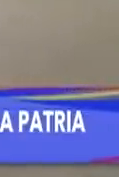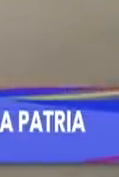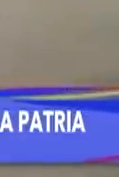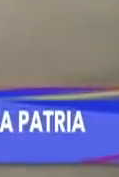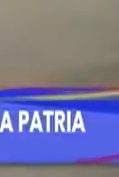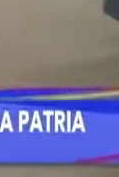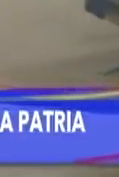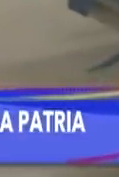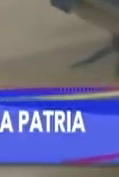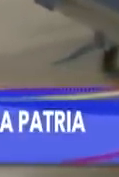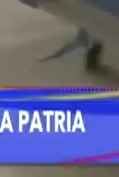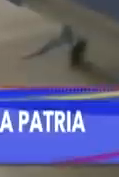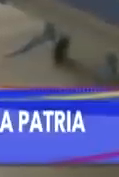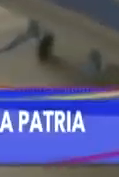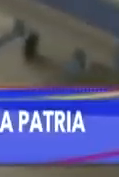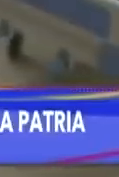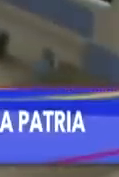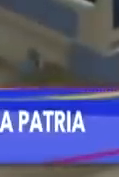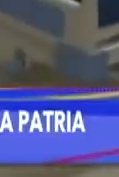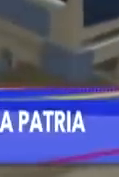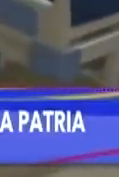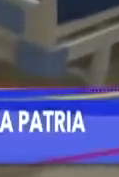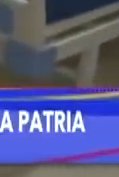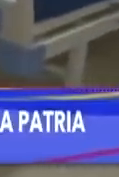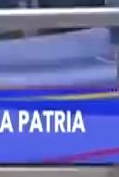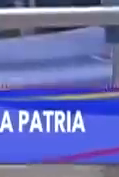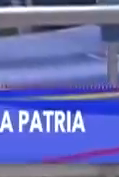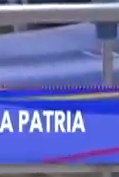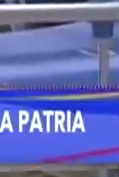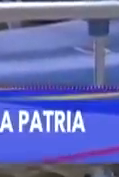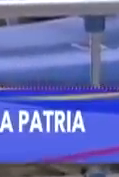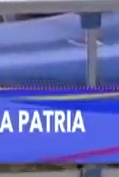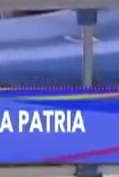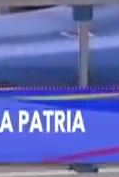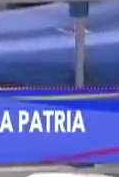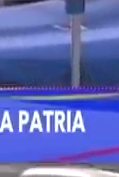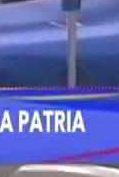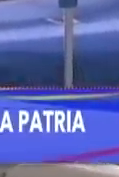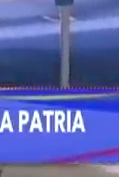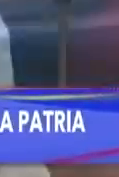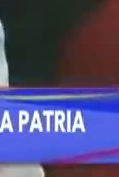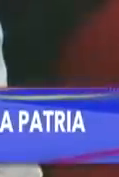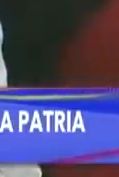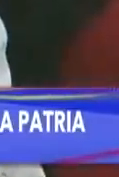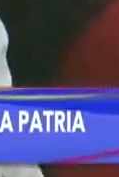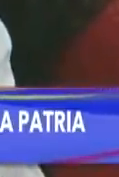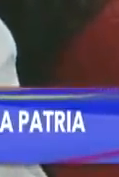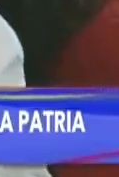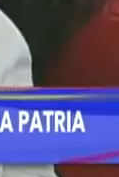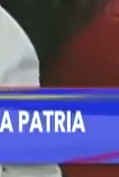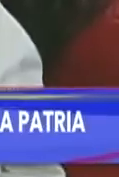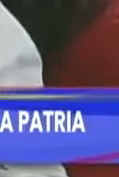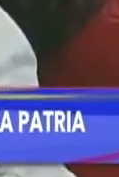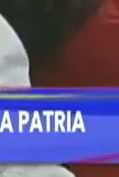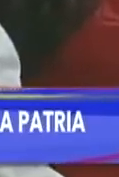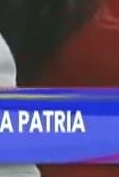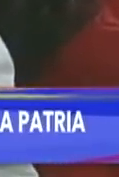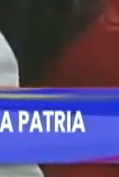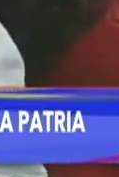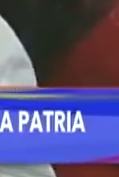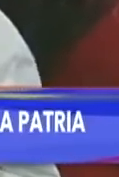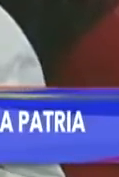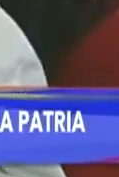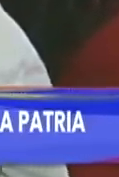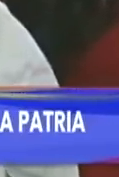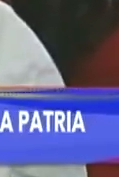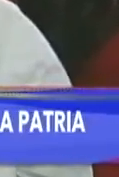no solamente del municipio Caripe, sino también del estado Sucre, que también atendemos a la población que nos viene